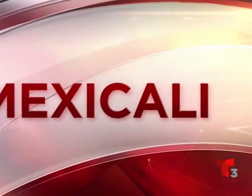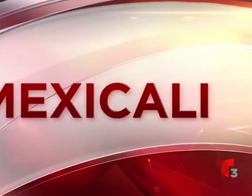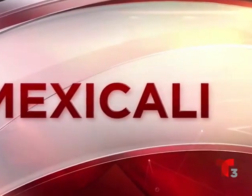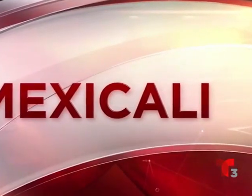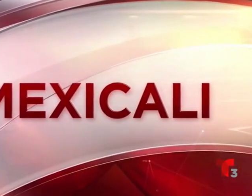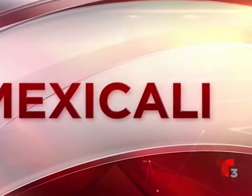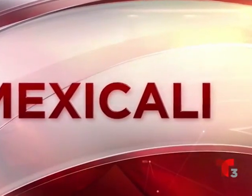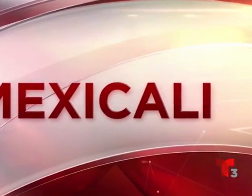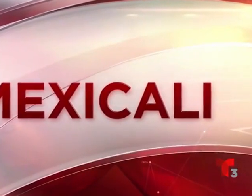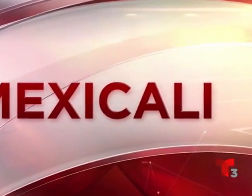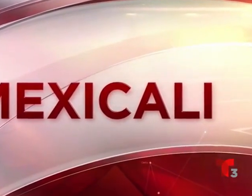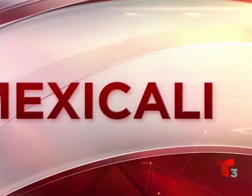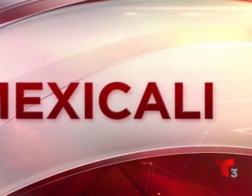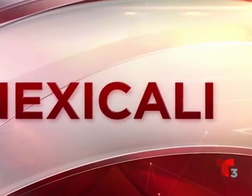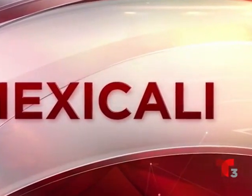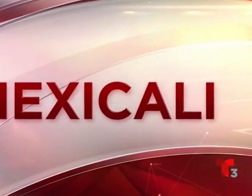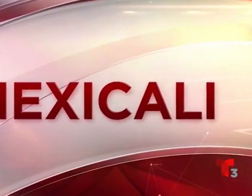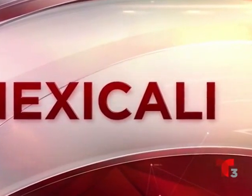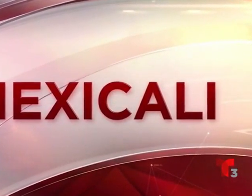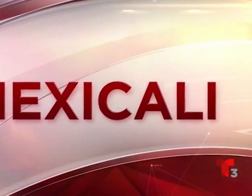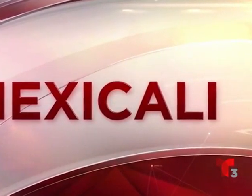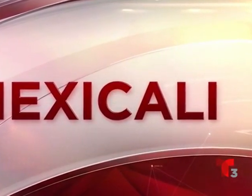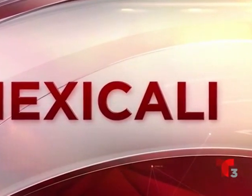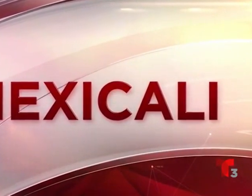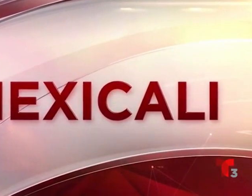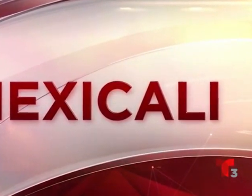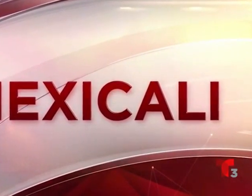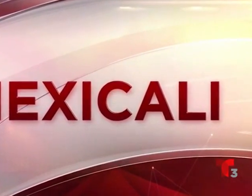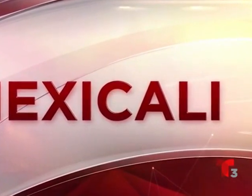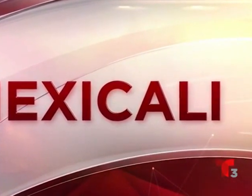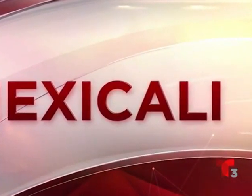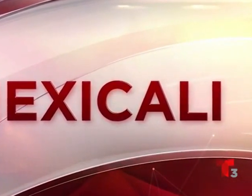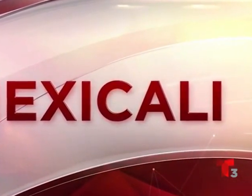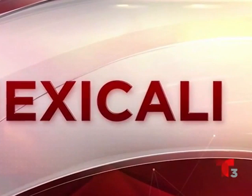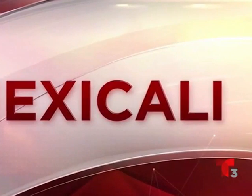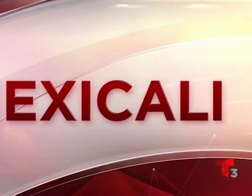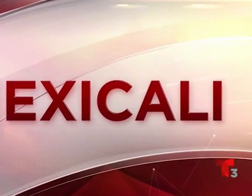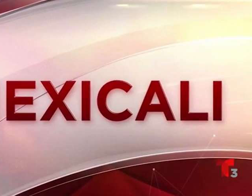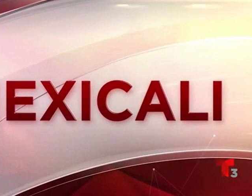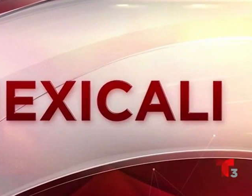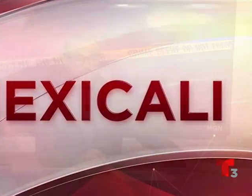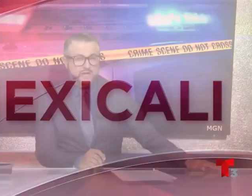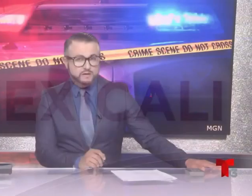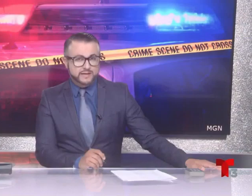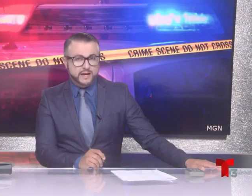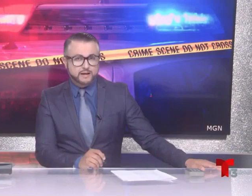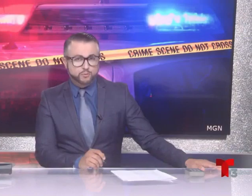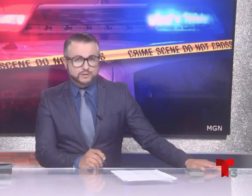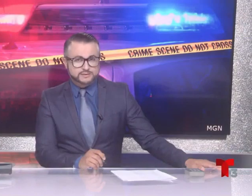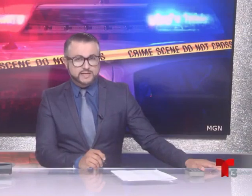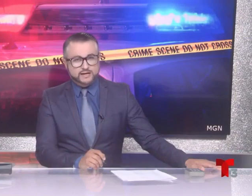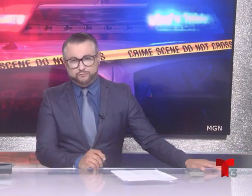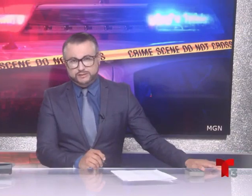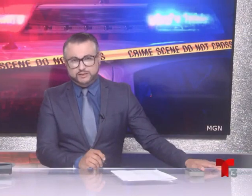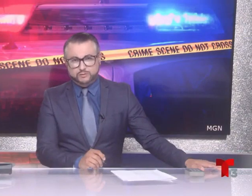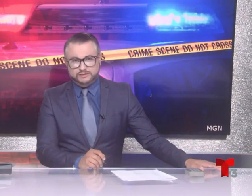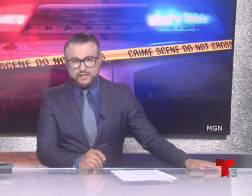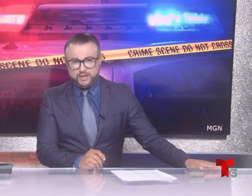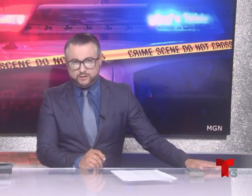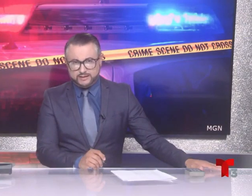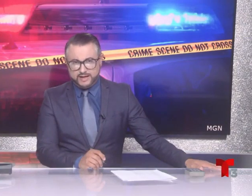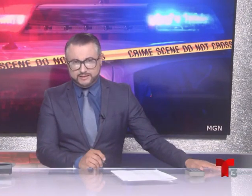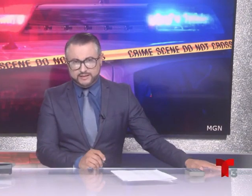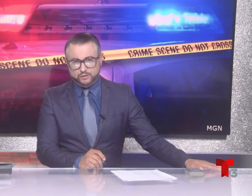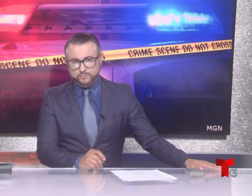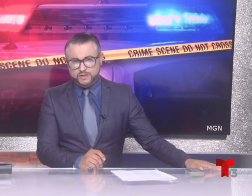Claro que sí, vámonos directo y conciso para ver qué es lo que ha sucedido en Mexicali. Y mire, el policía que fue